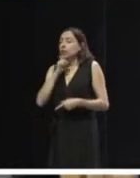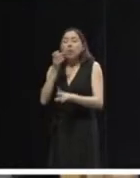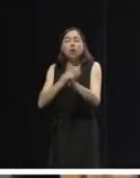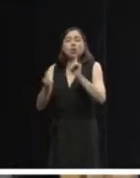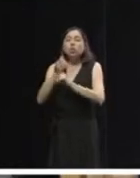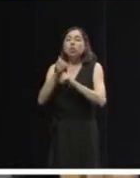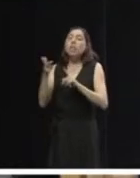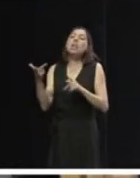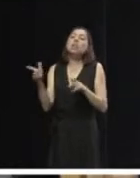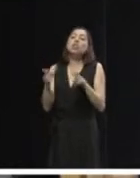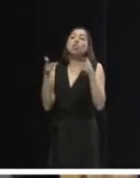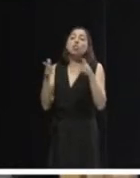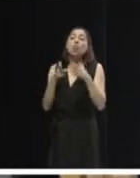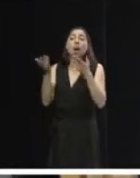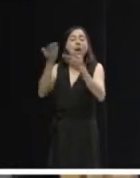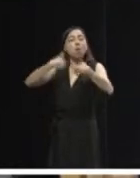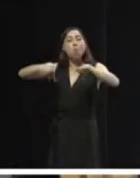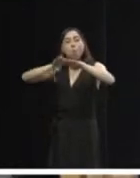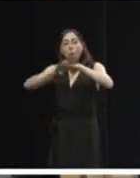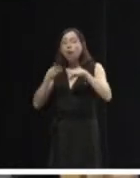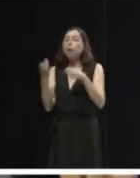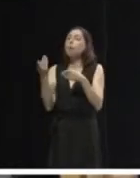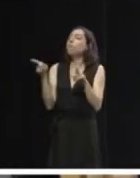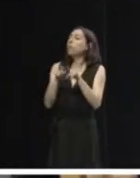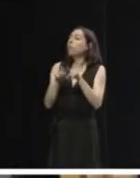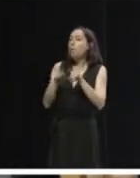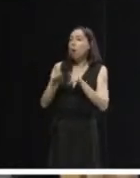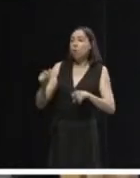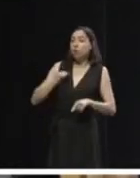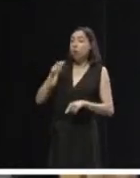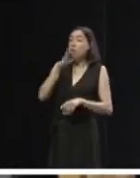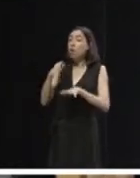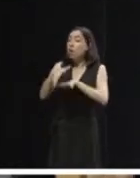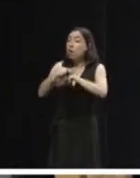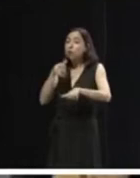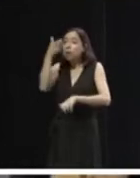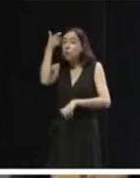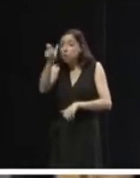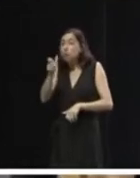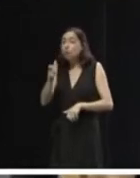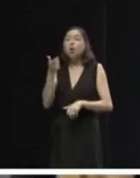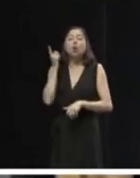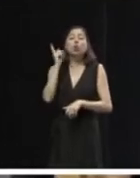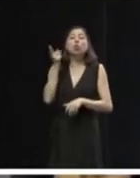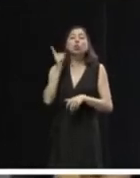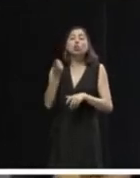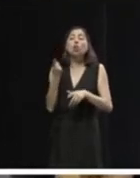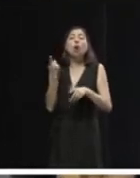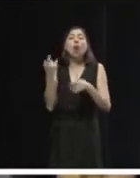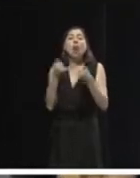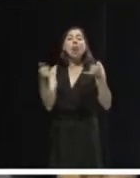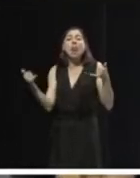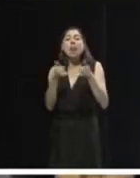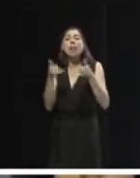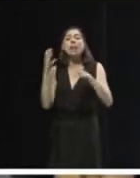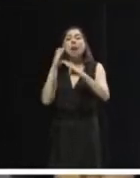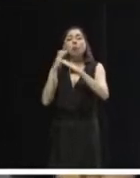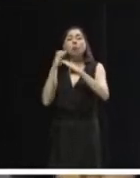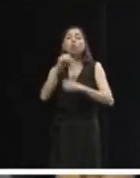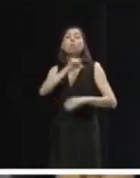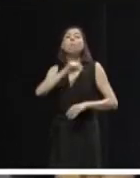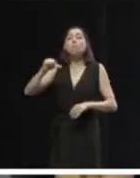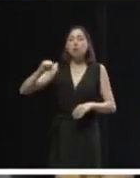iguales oportunidades, porque la mayoría de nuestros pueblos solo tienen líneas de autobuses privatizadas, donde las